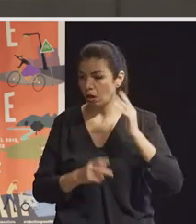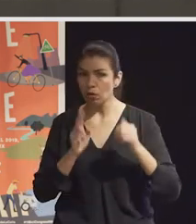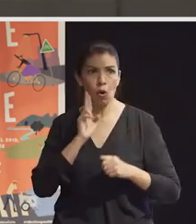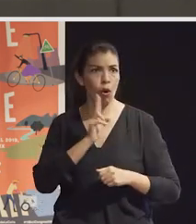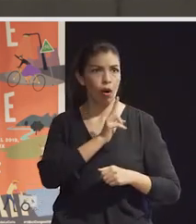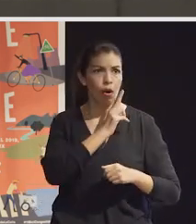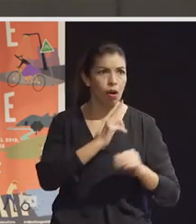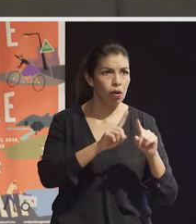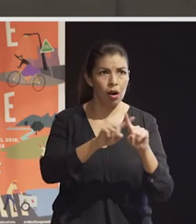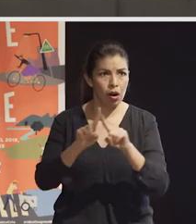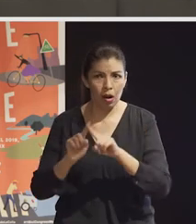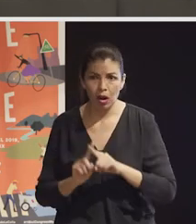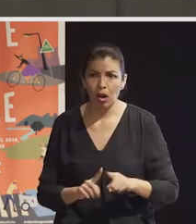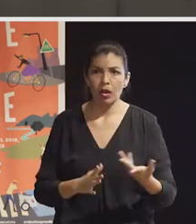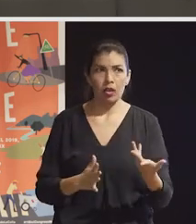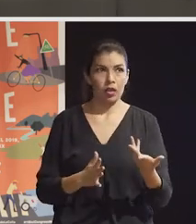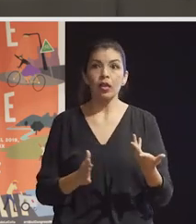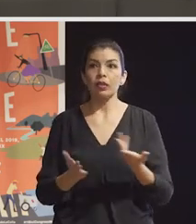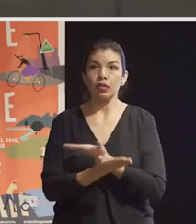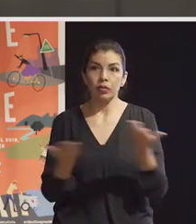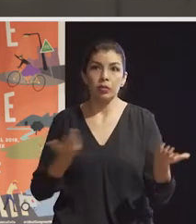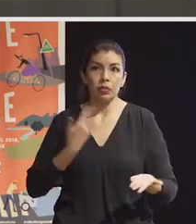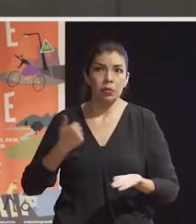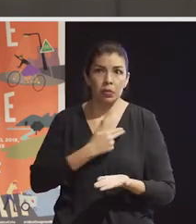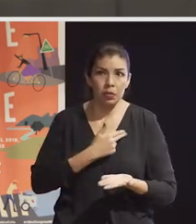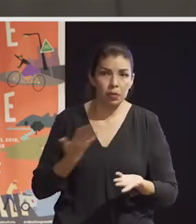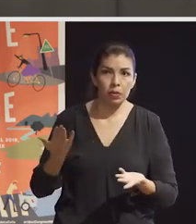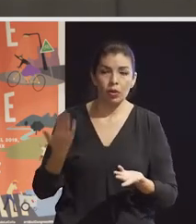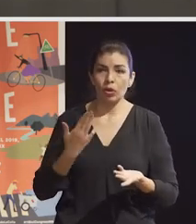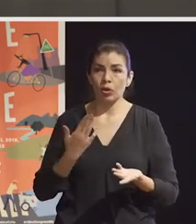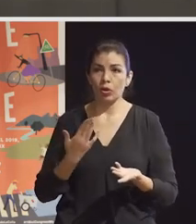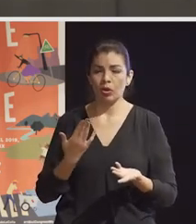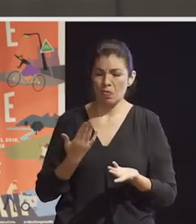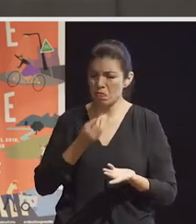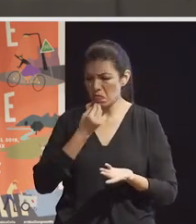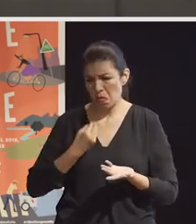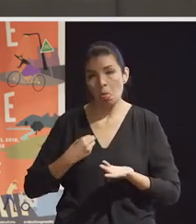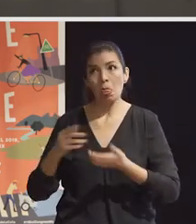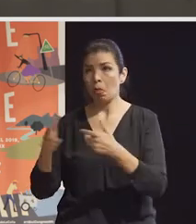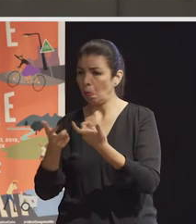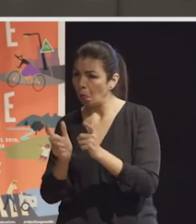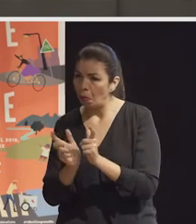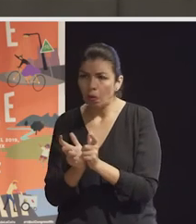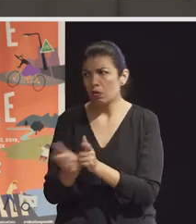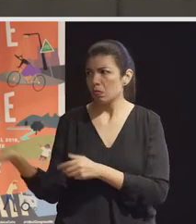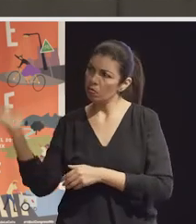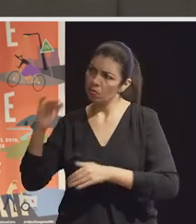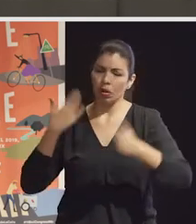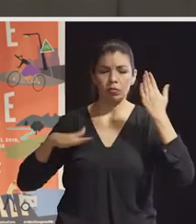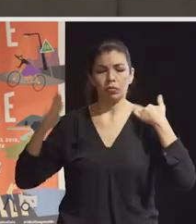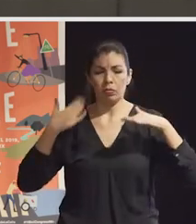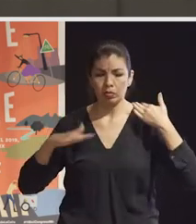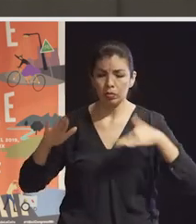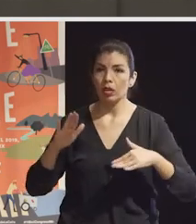mucha resistencia y el darse cuenta que salir a la calle pues en realidad combatía de una manera bastante positiva